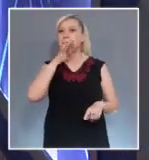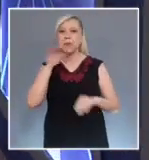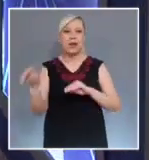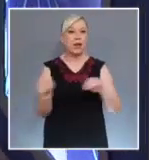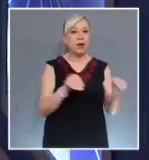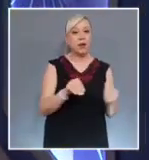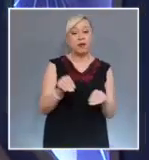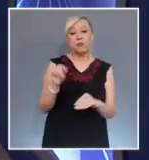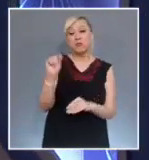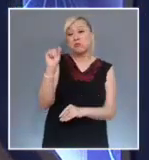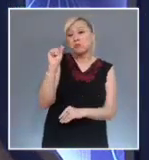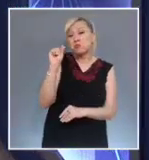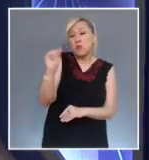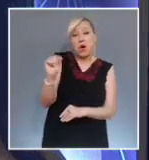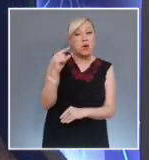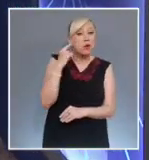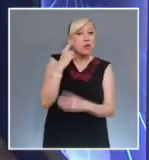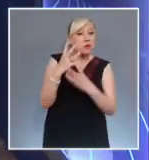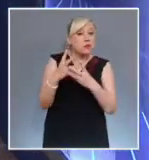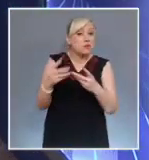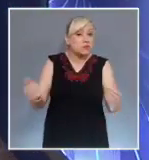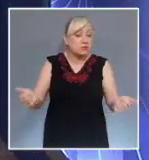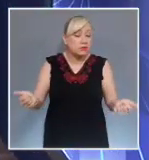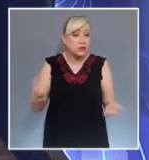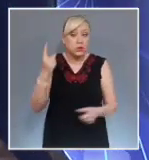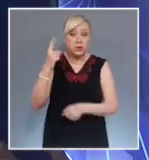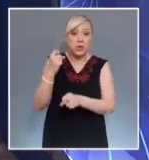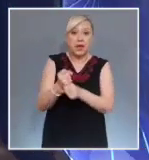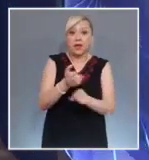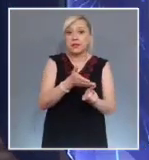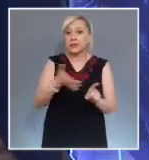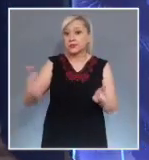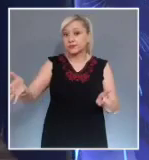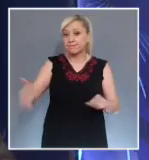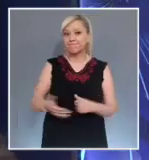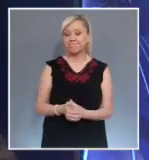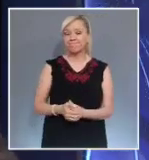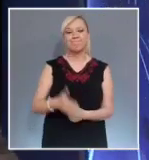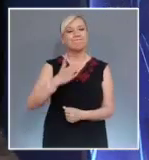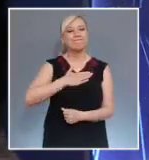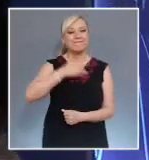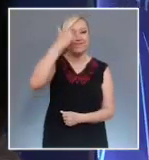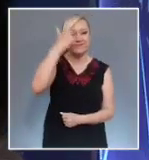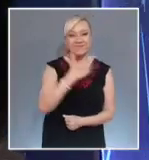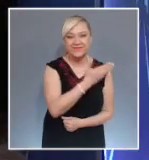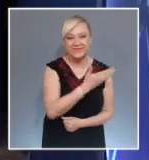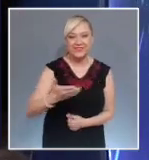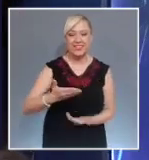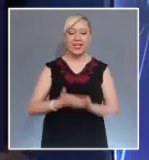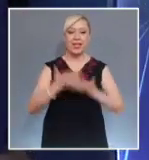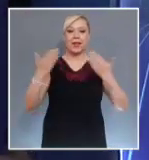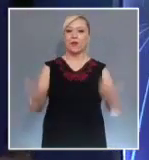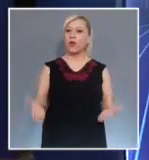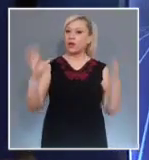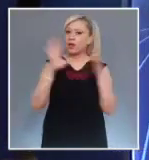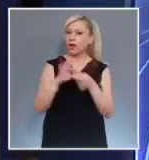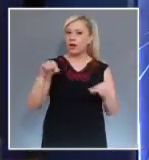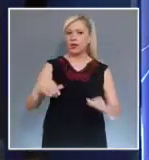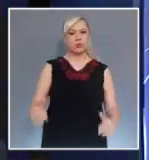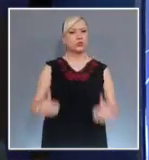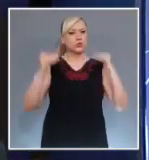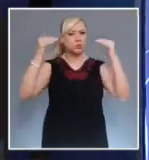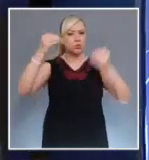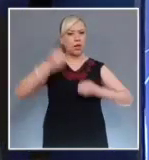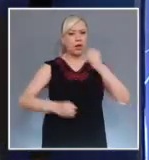muy buenas noches Vámonos con toda la información la suprema corte culminó el estudio de constitucionalidad